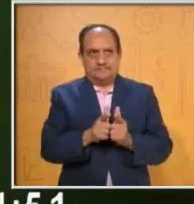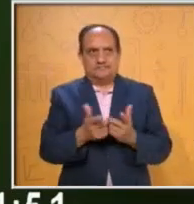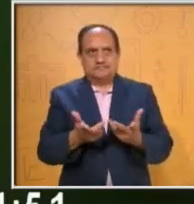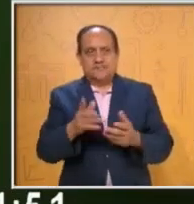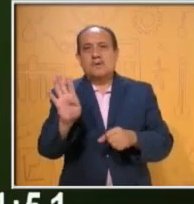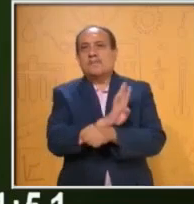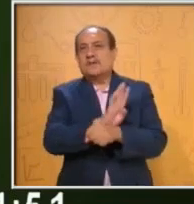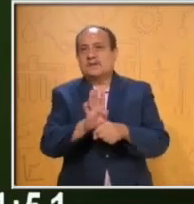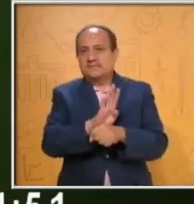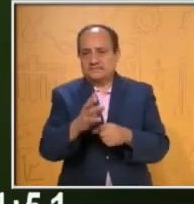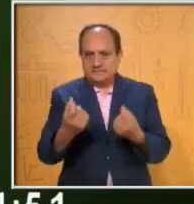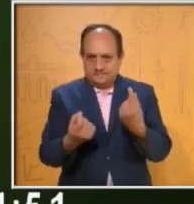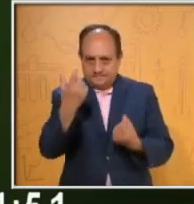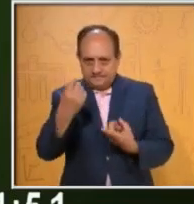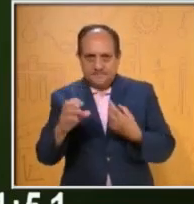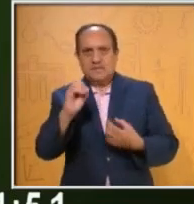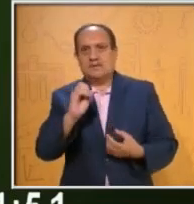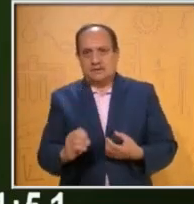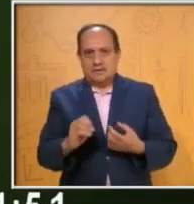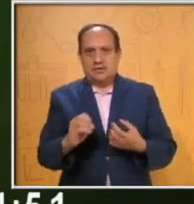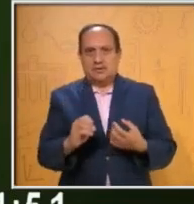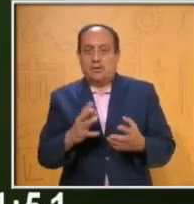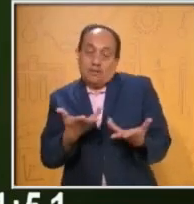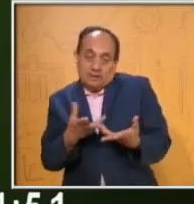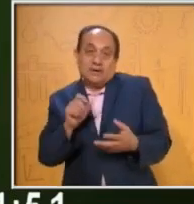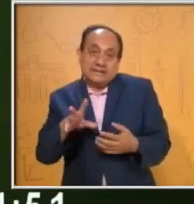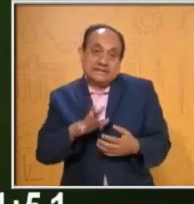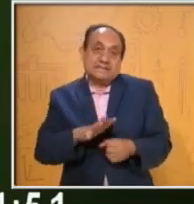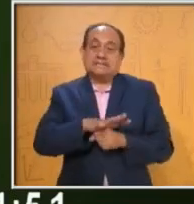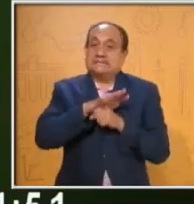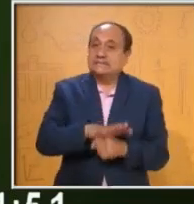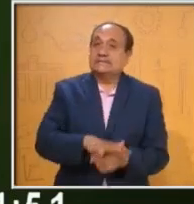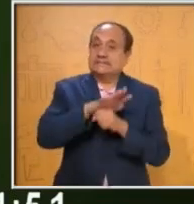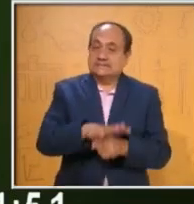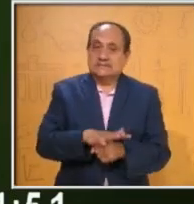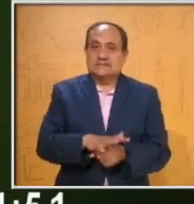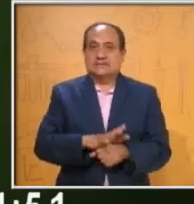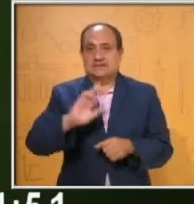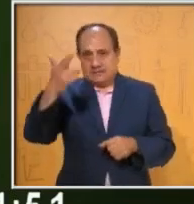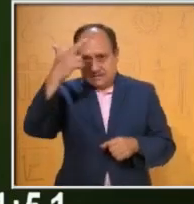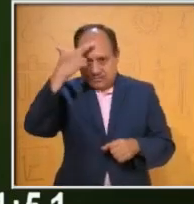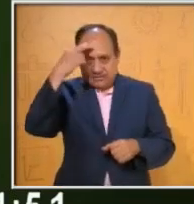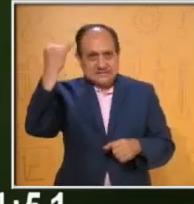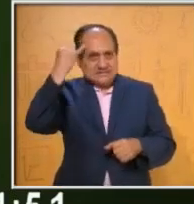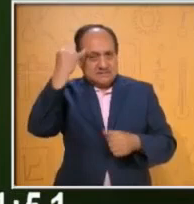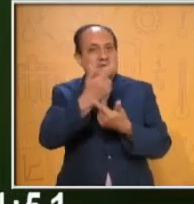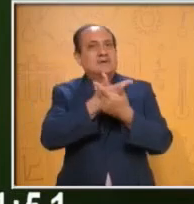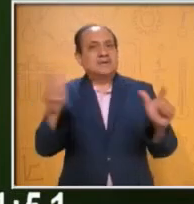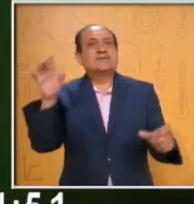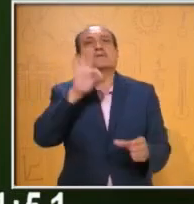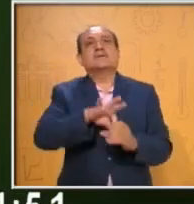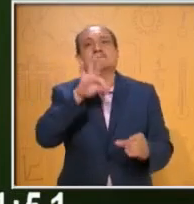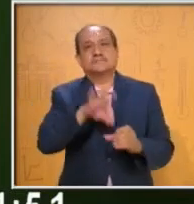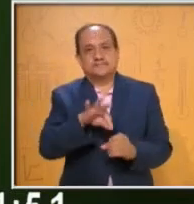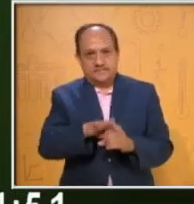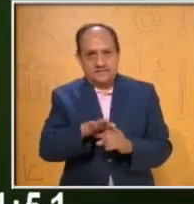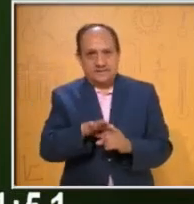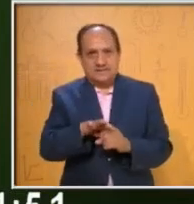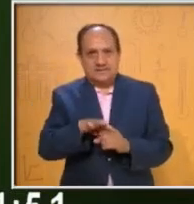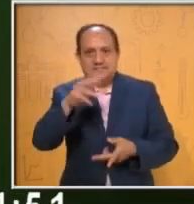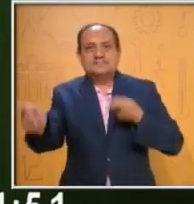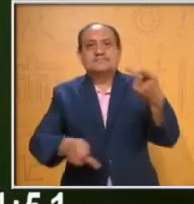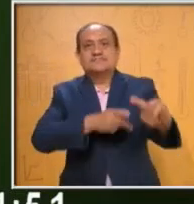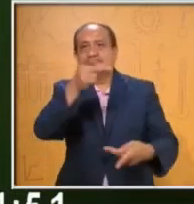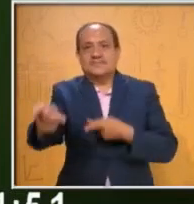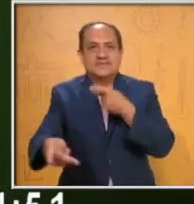resulten beneficiados o afectados. Recuerden que la democracia, la votación, ¿verdad? El consenso,